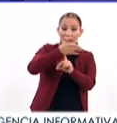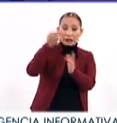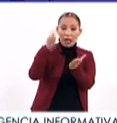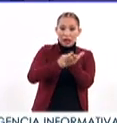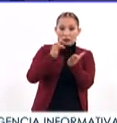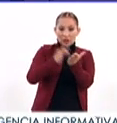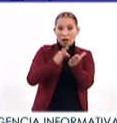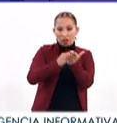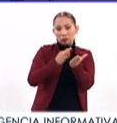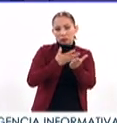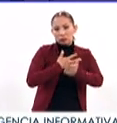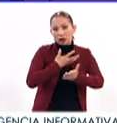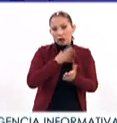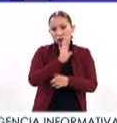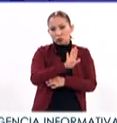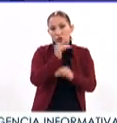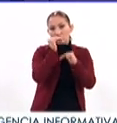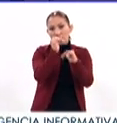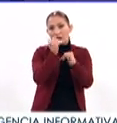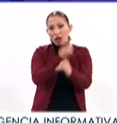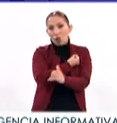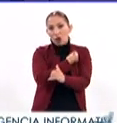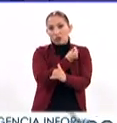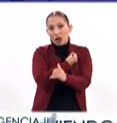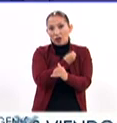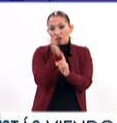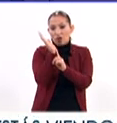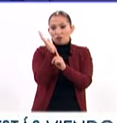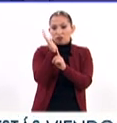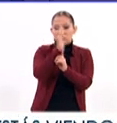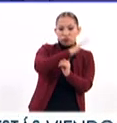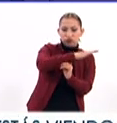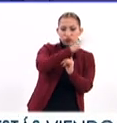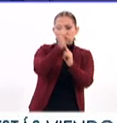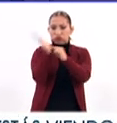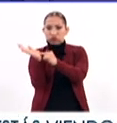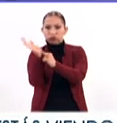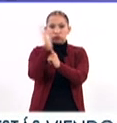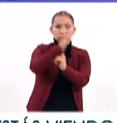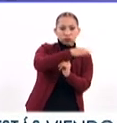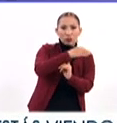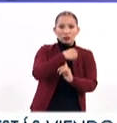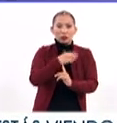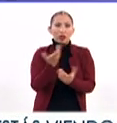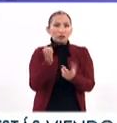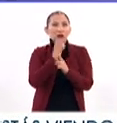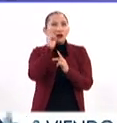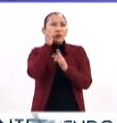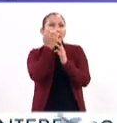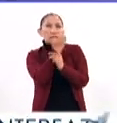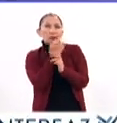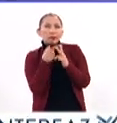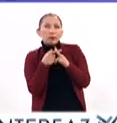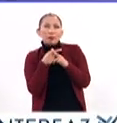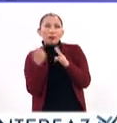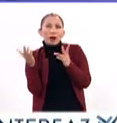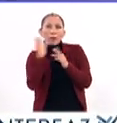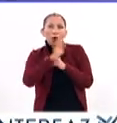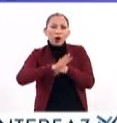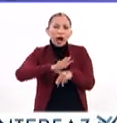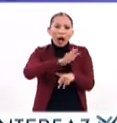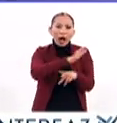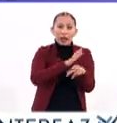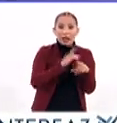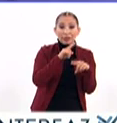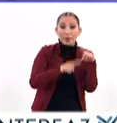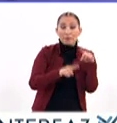tiene sus límites elásticos, Claro. sus resistencias, y entonces se calcula el área necesaria.